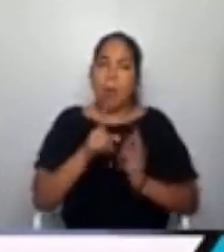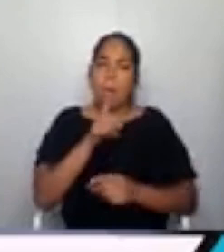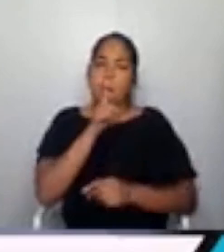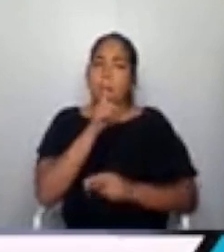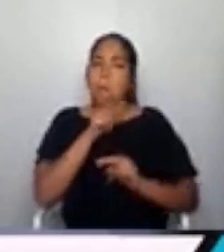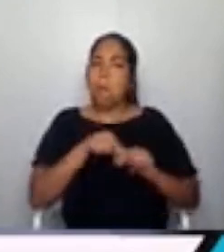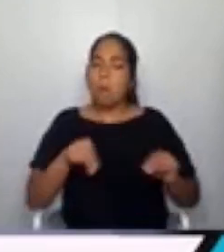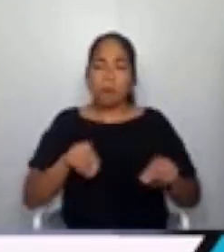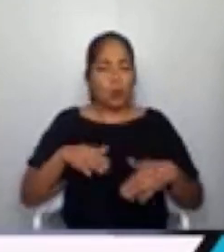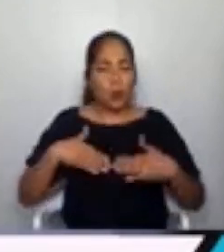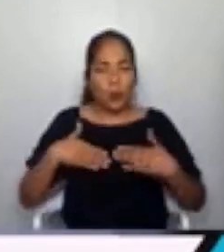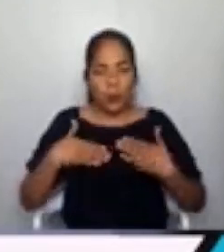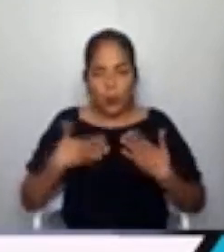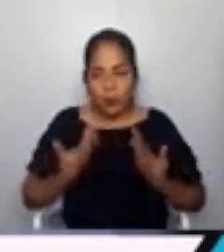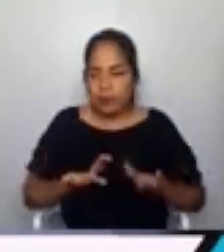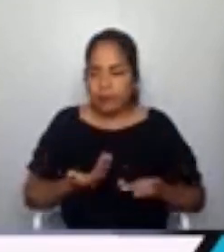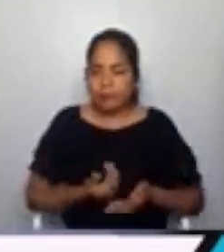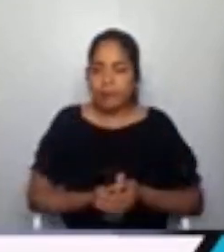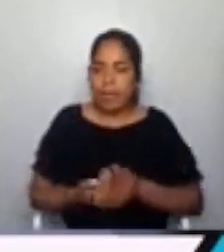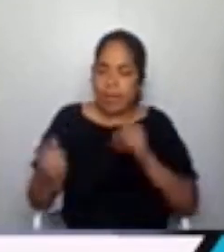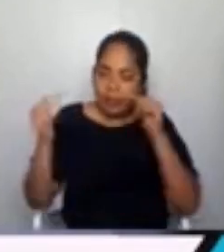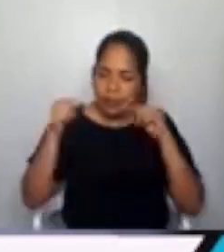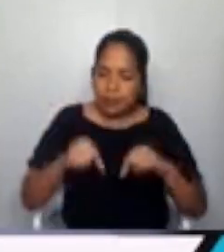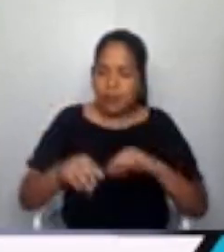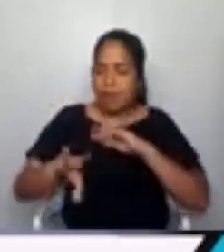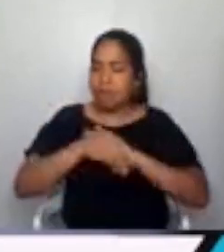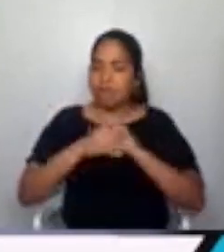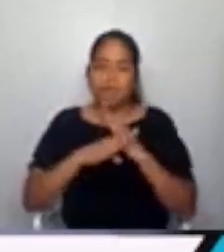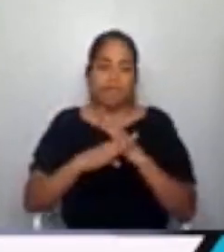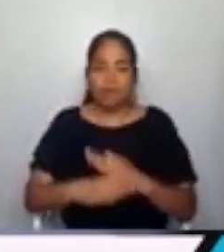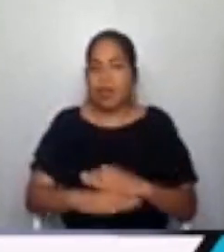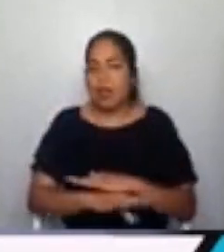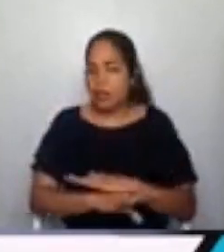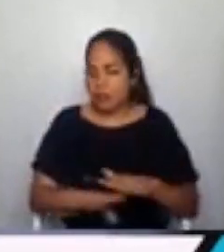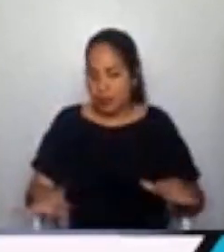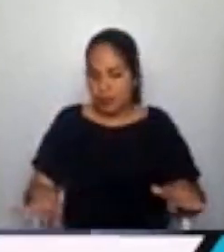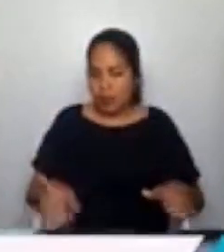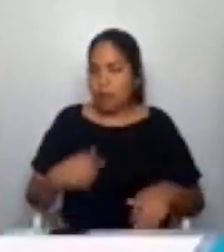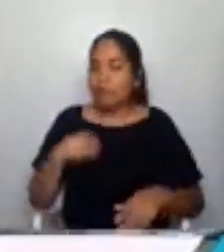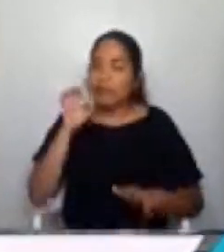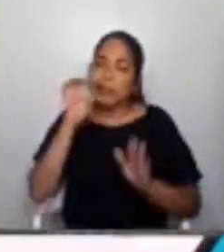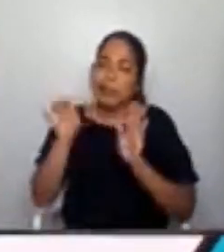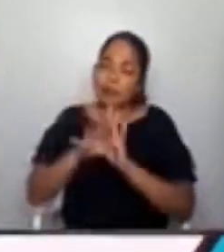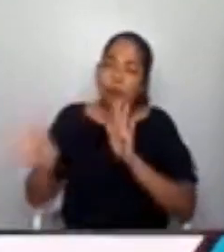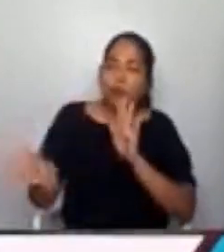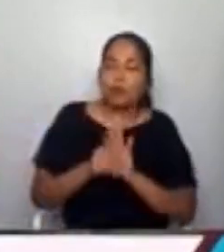Estamos aquí, señor alcalde, para decir basta ya y seguir su ejemplo. Muchas gracias.